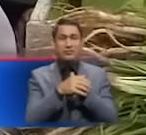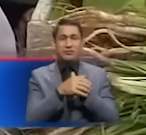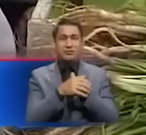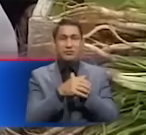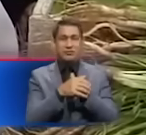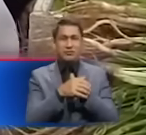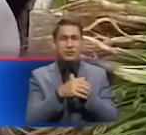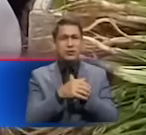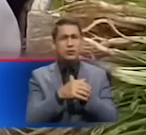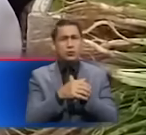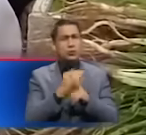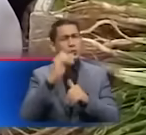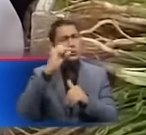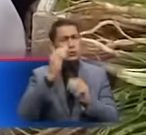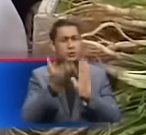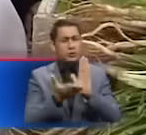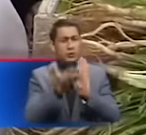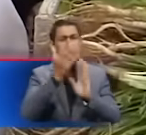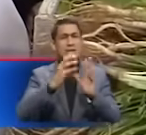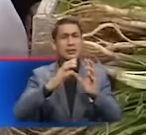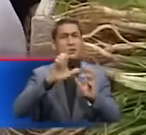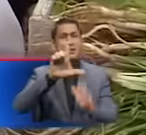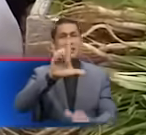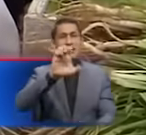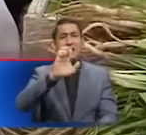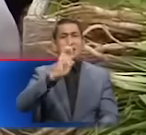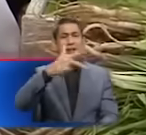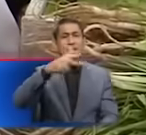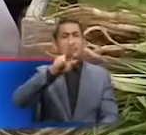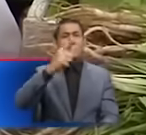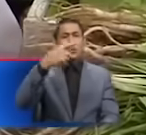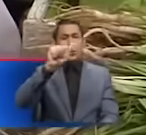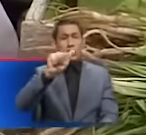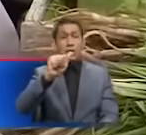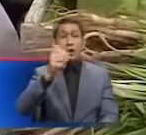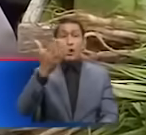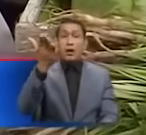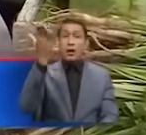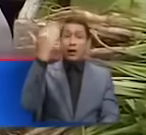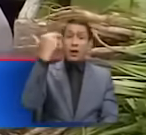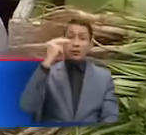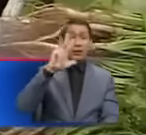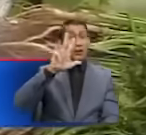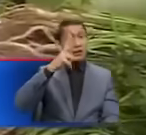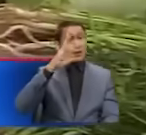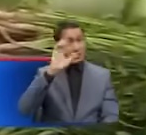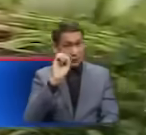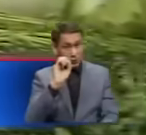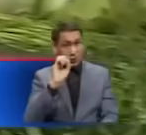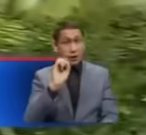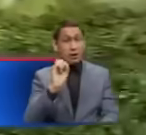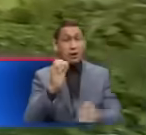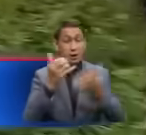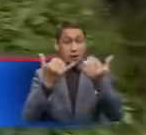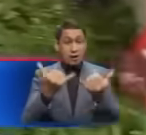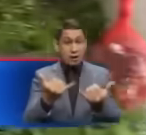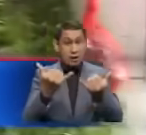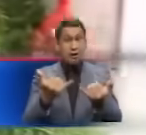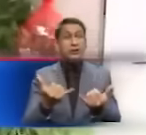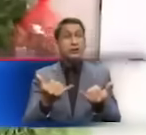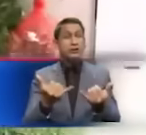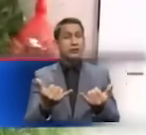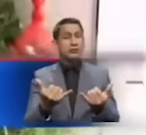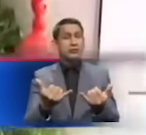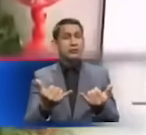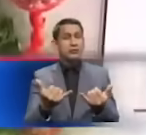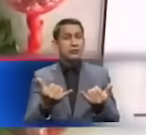Está un poquito caro es la lechuga. Se conseguía hasta en $3.50, $4. Ahorita se consigue